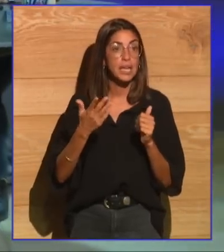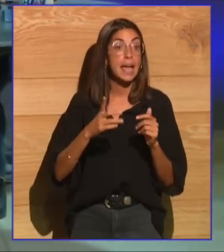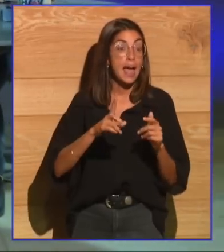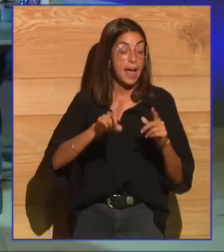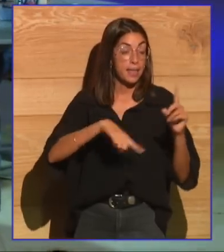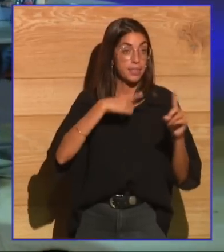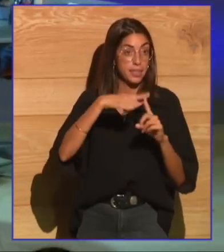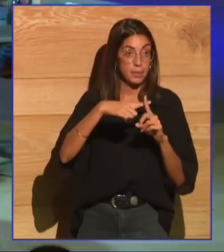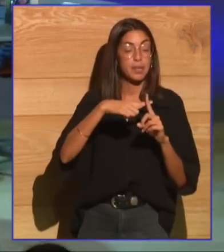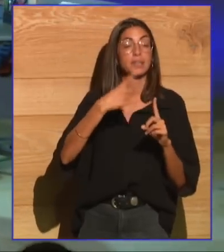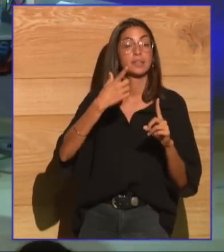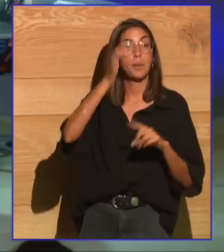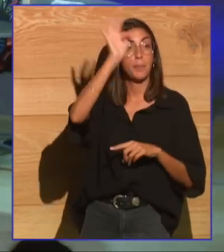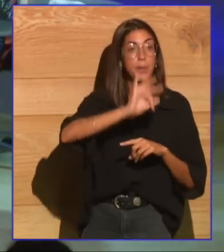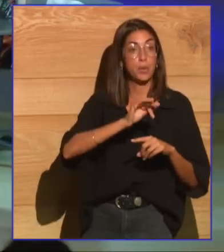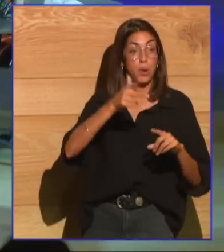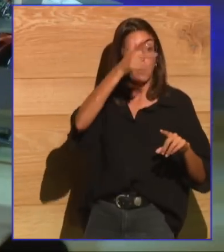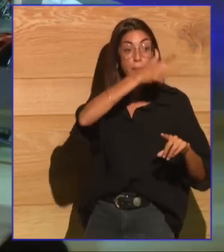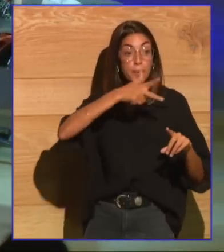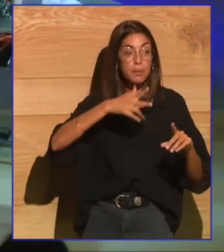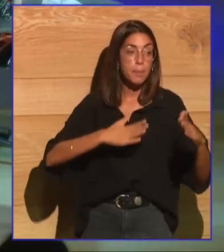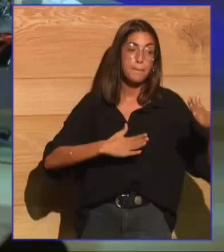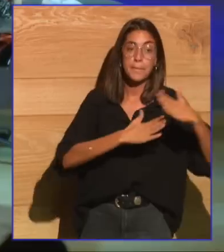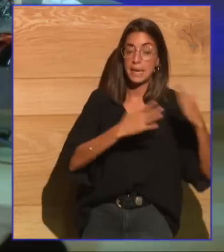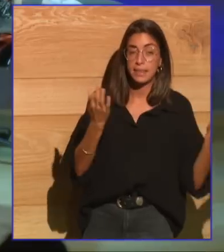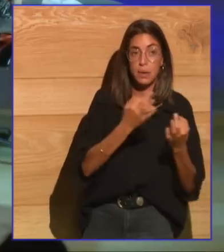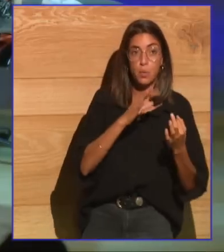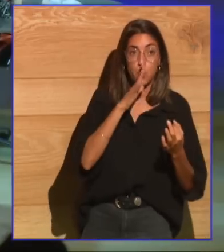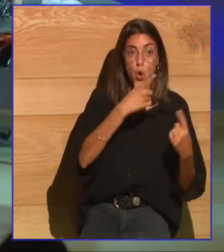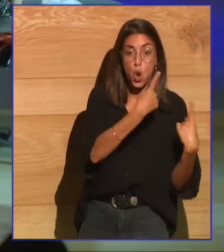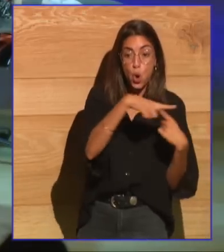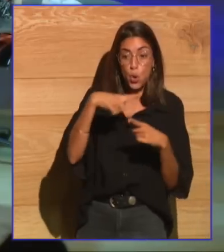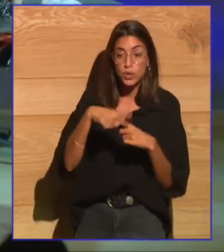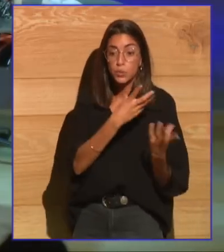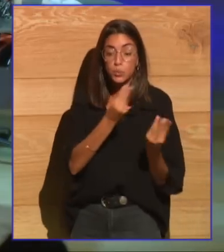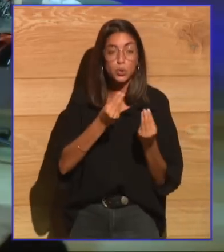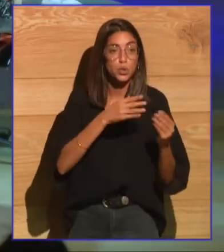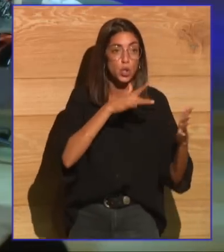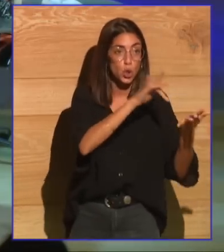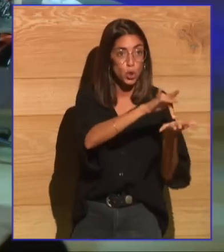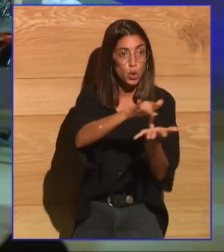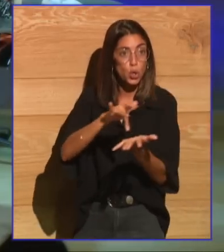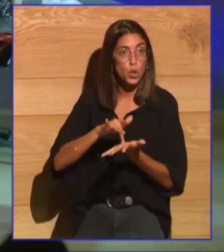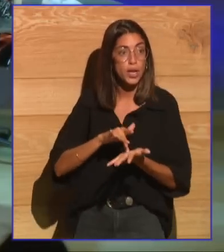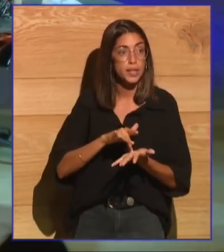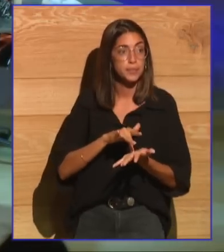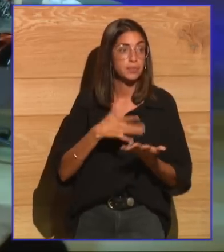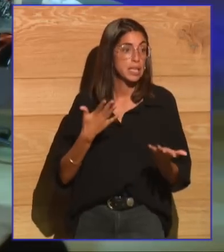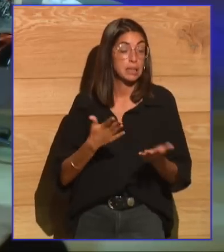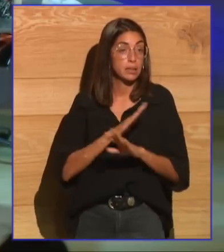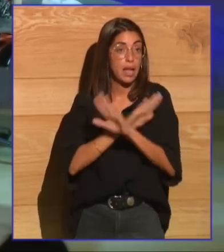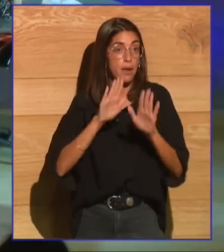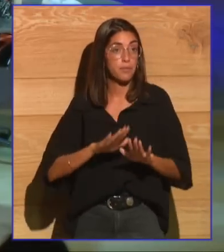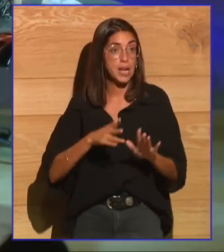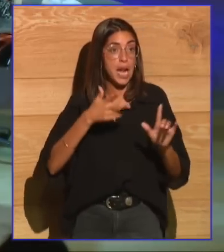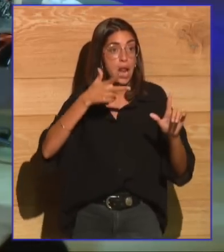un poco en montaje porque pasaban tantas cosas que a posteriori tuvieron que rodar lo que se llaman stablishment shots que son los